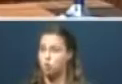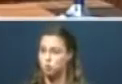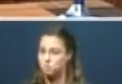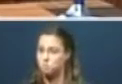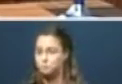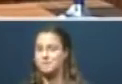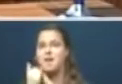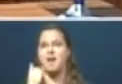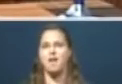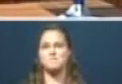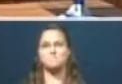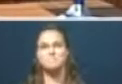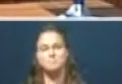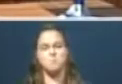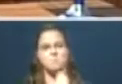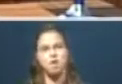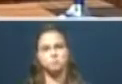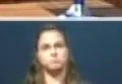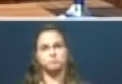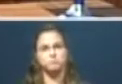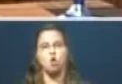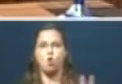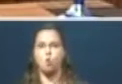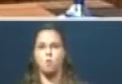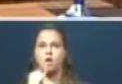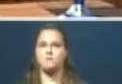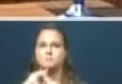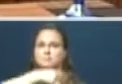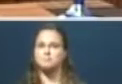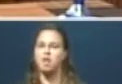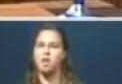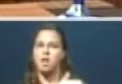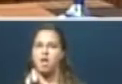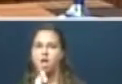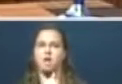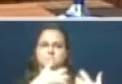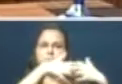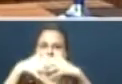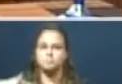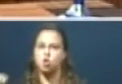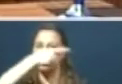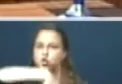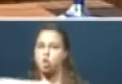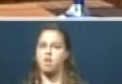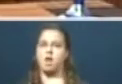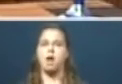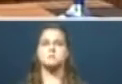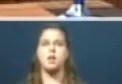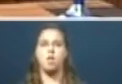permitido poner en marcha nuevos y sólidos planes industriales con los que hoy felizmente cuentan todas las plantas de la comunidad